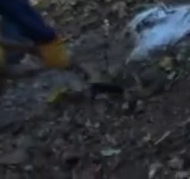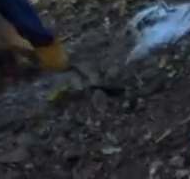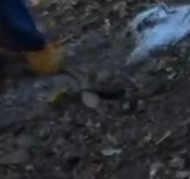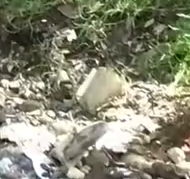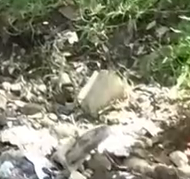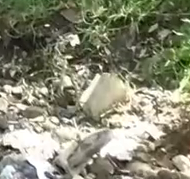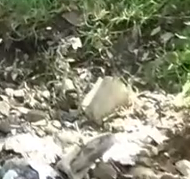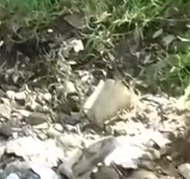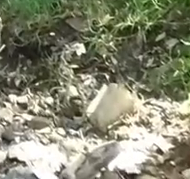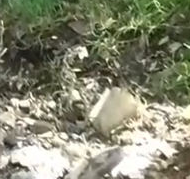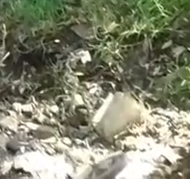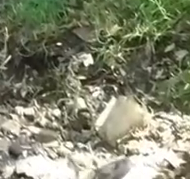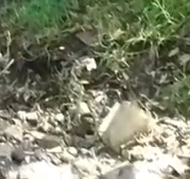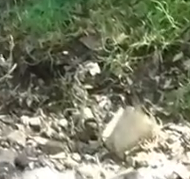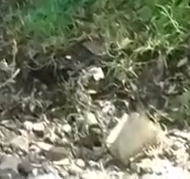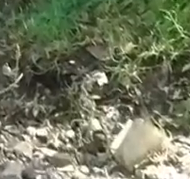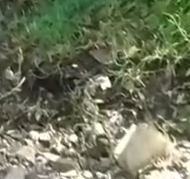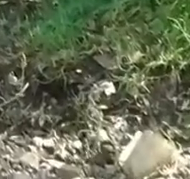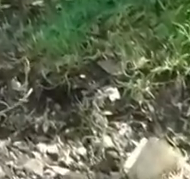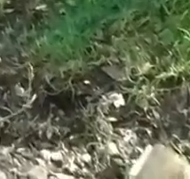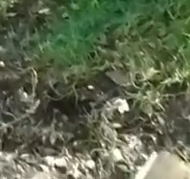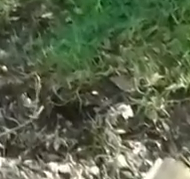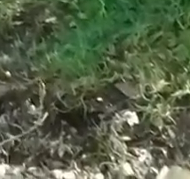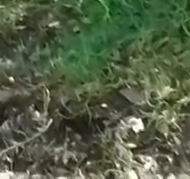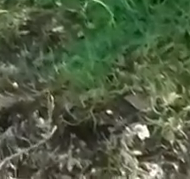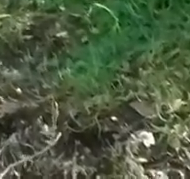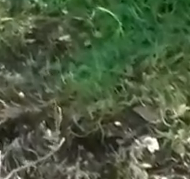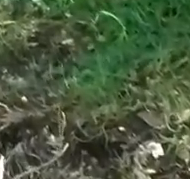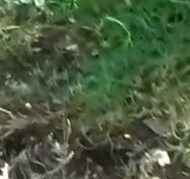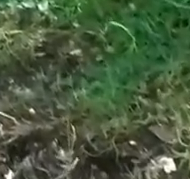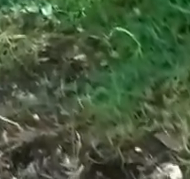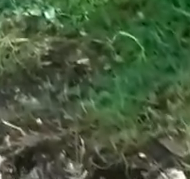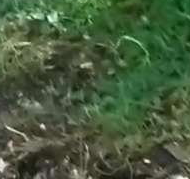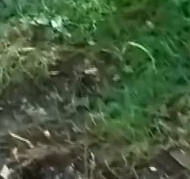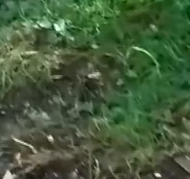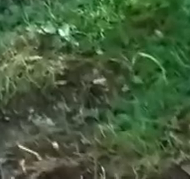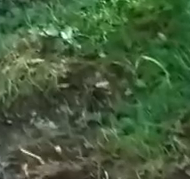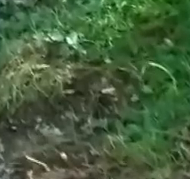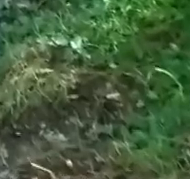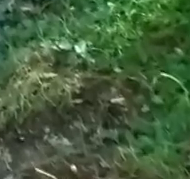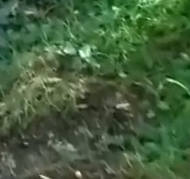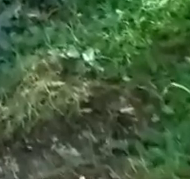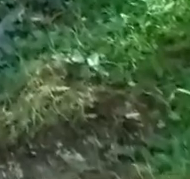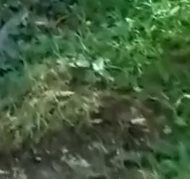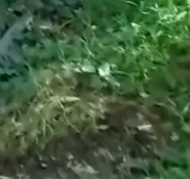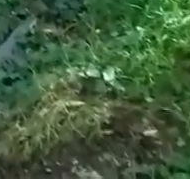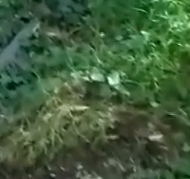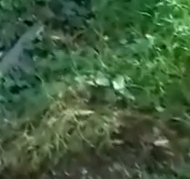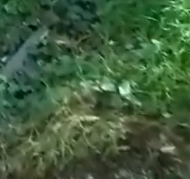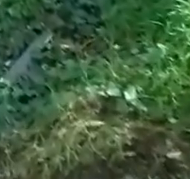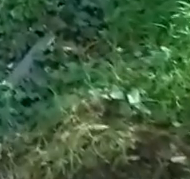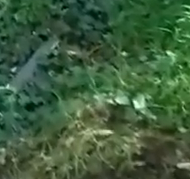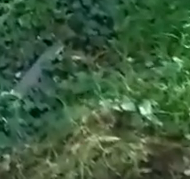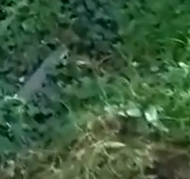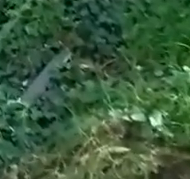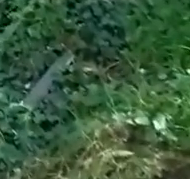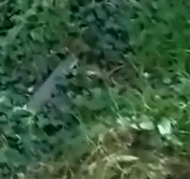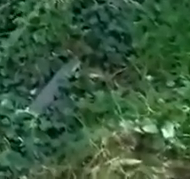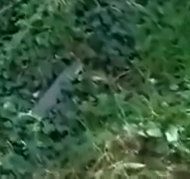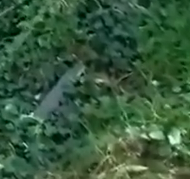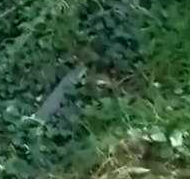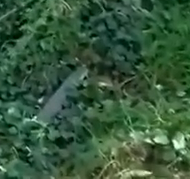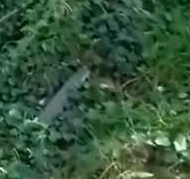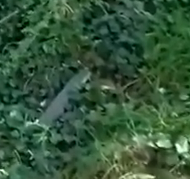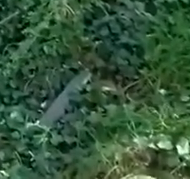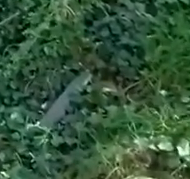inició el año pasado con algunas de las acciones y se hizo un estudio muy importante propio de